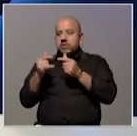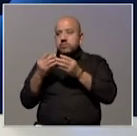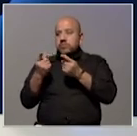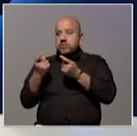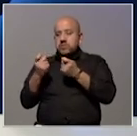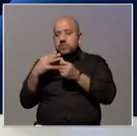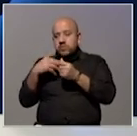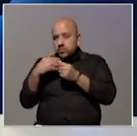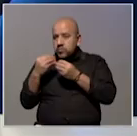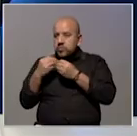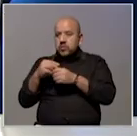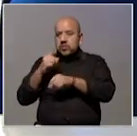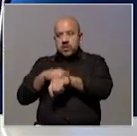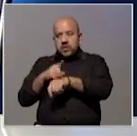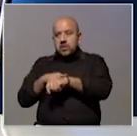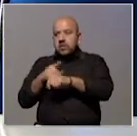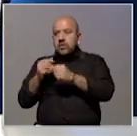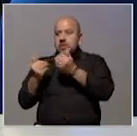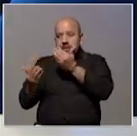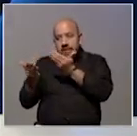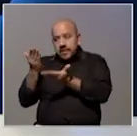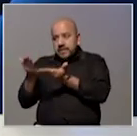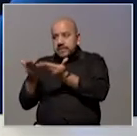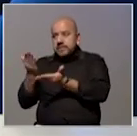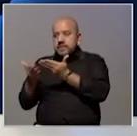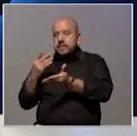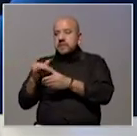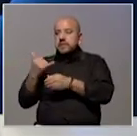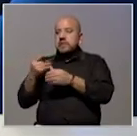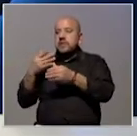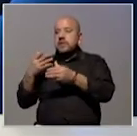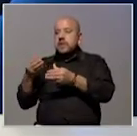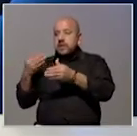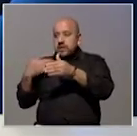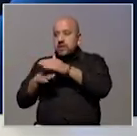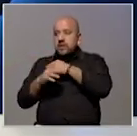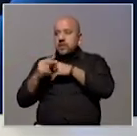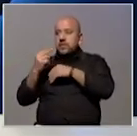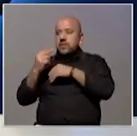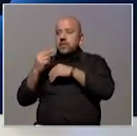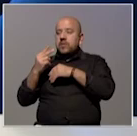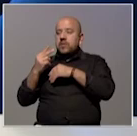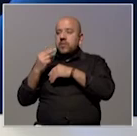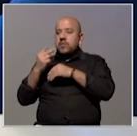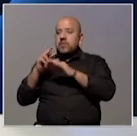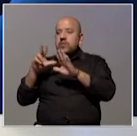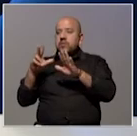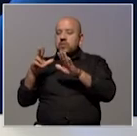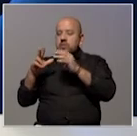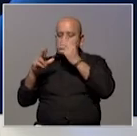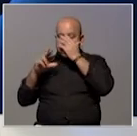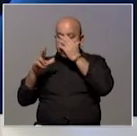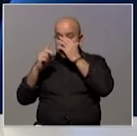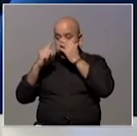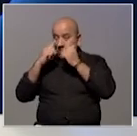cada año el balance y la rendición de cuentas que ahora ya entró el 28 de junio entró y la junta tiene cuatro meses para